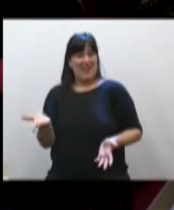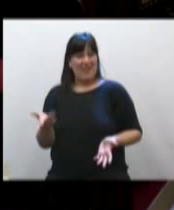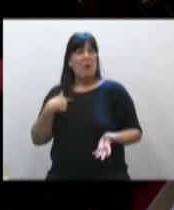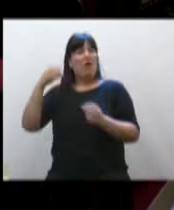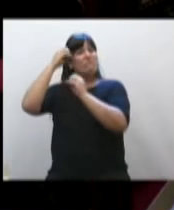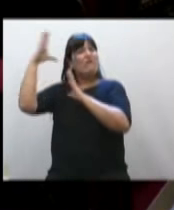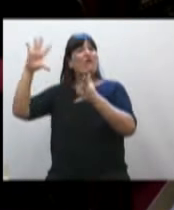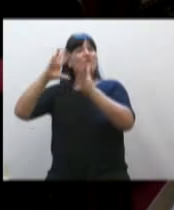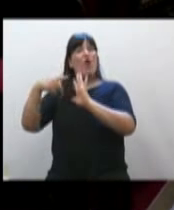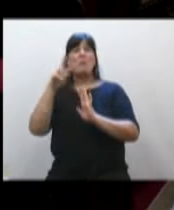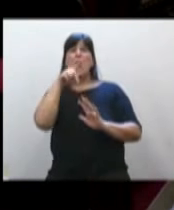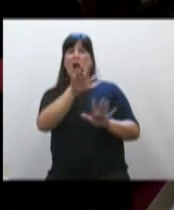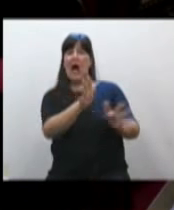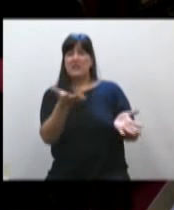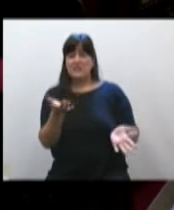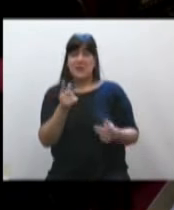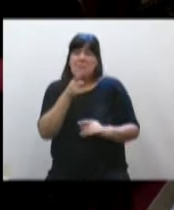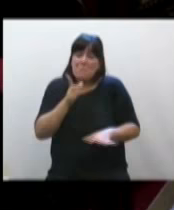cerrar?